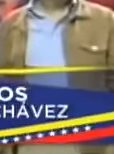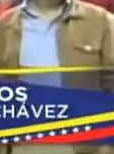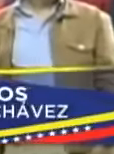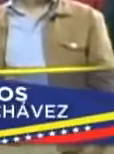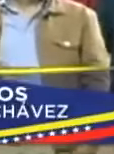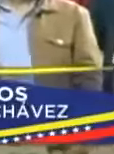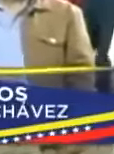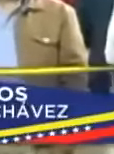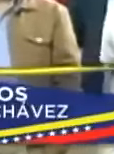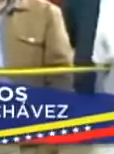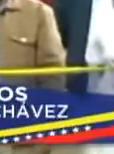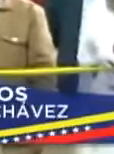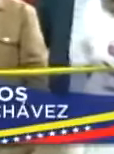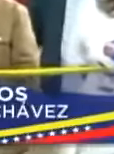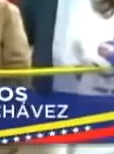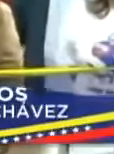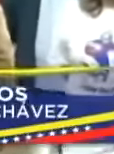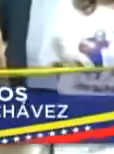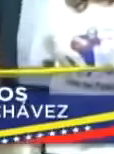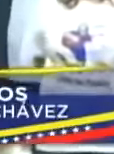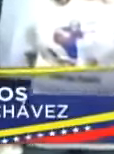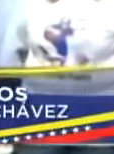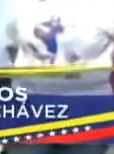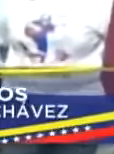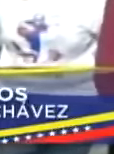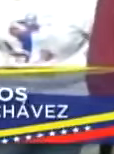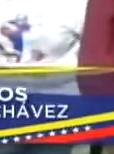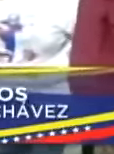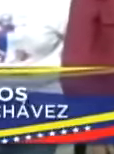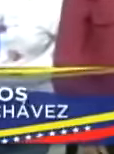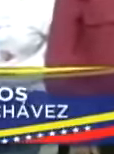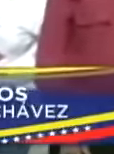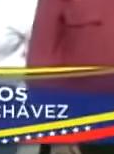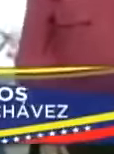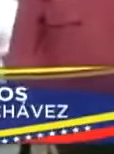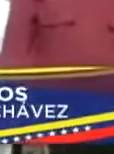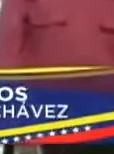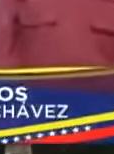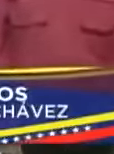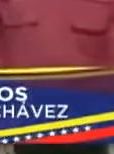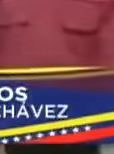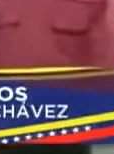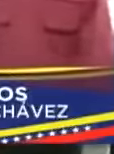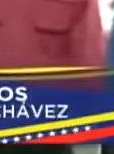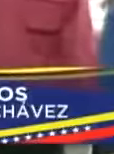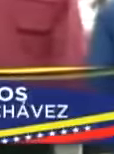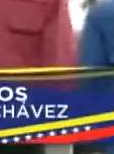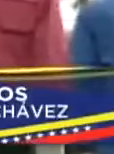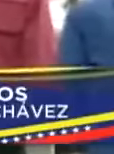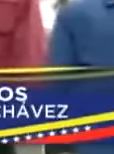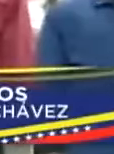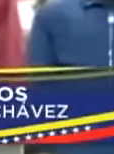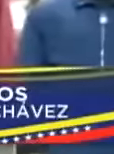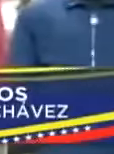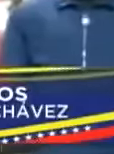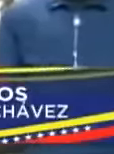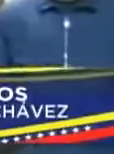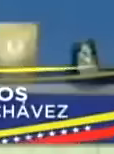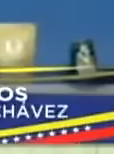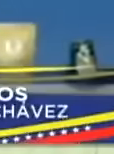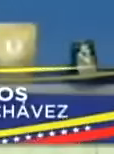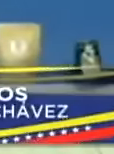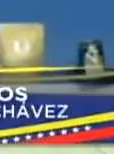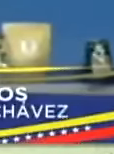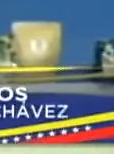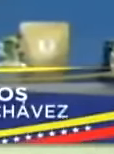además, delineó los caminos para una praxis revolucionaria teniendo como objetivo claro empoderar al pueblo para hacer